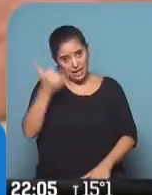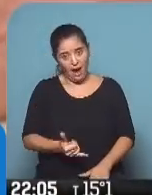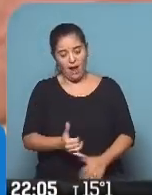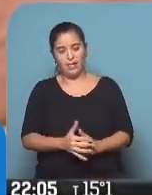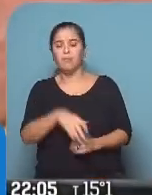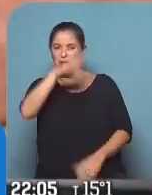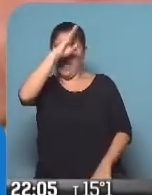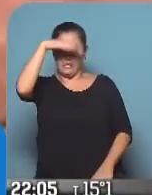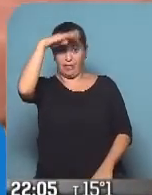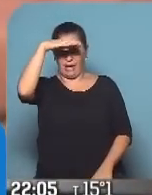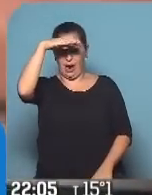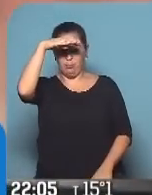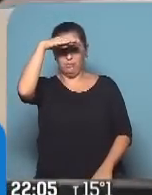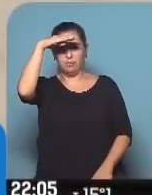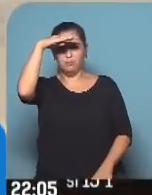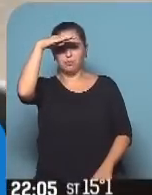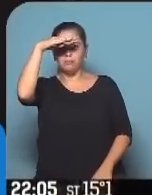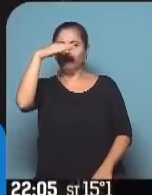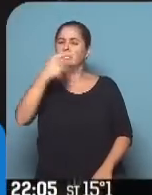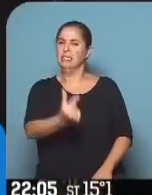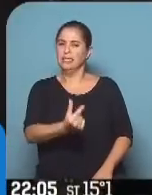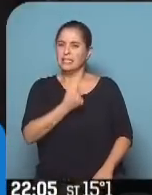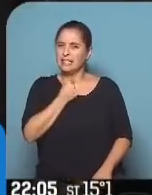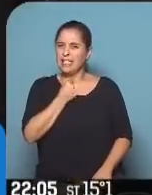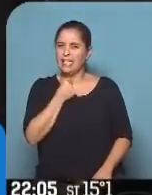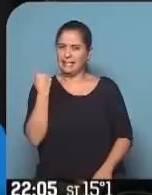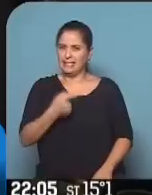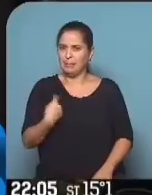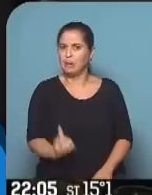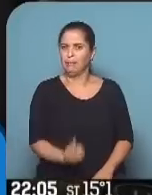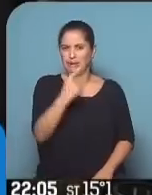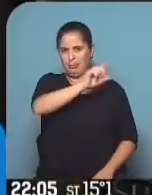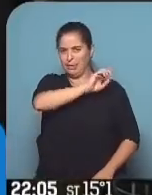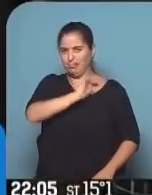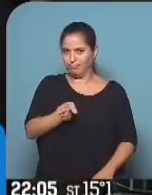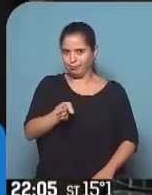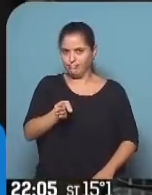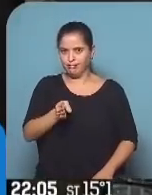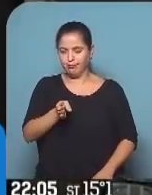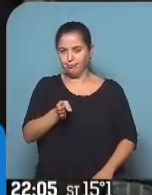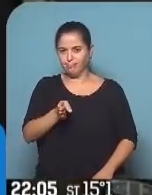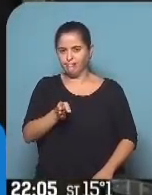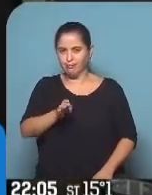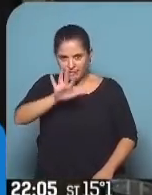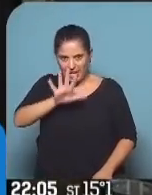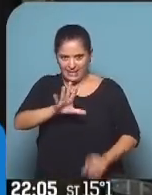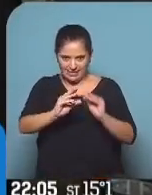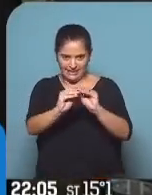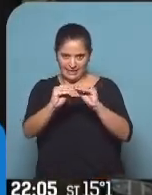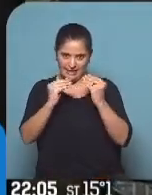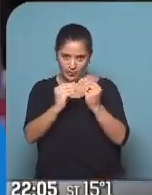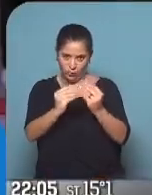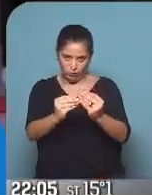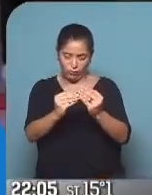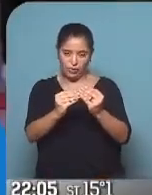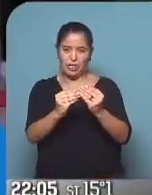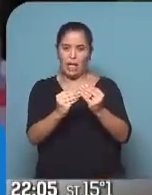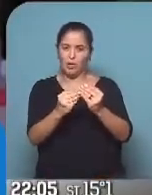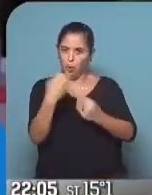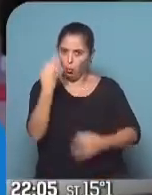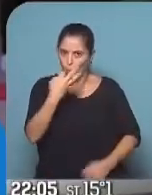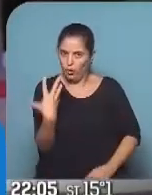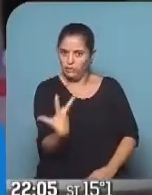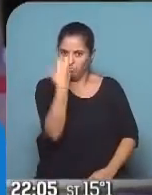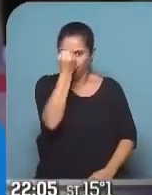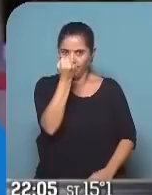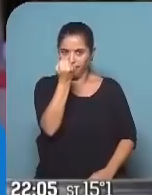más su conocida táctica de golpear primero y aplicar máxima presión a la otra parte para obtener los mejores resultados. Pero el núcleo del desacuerdo